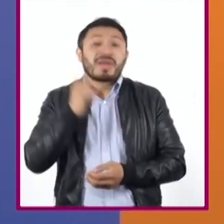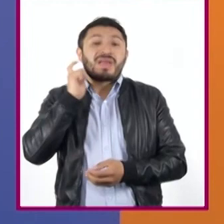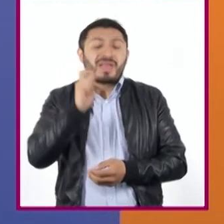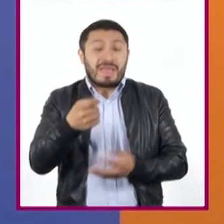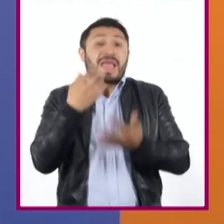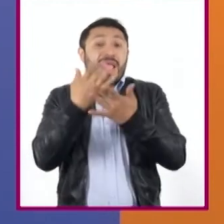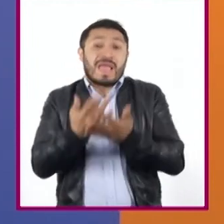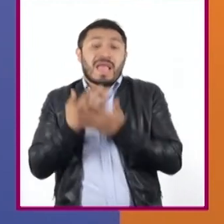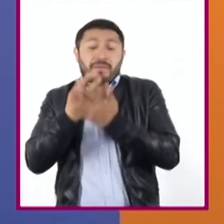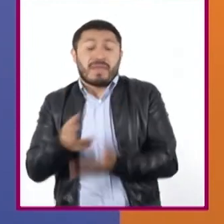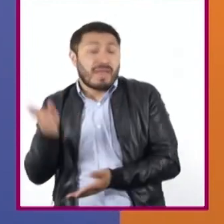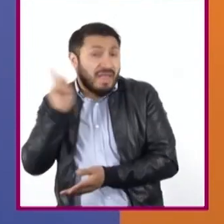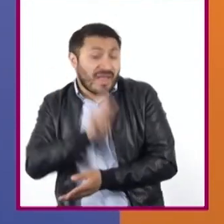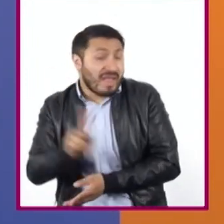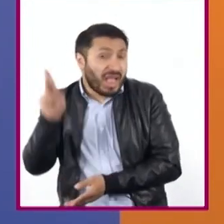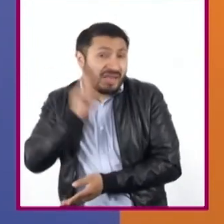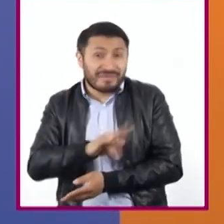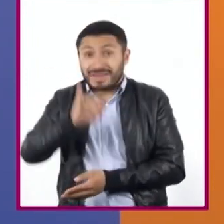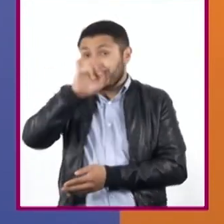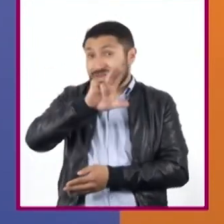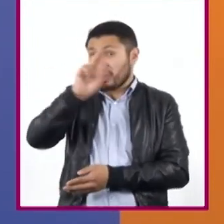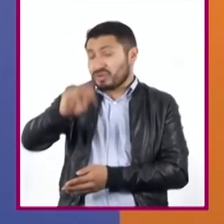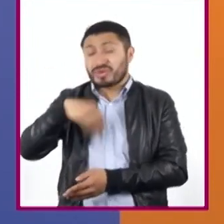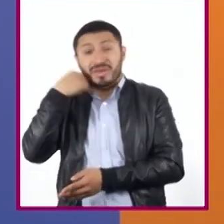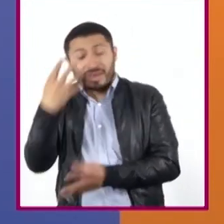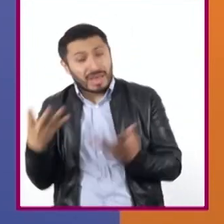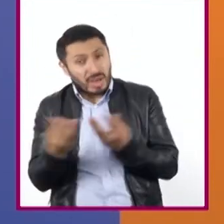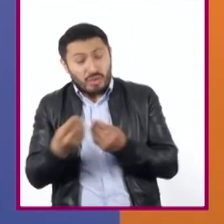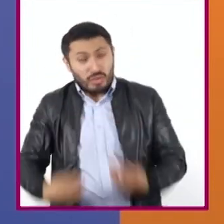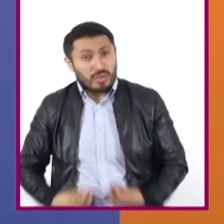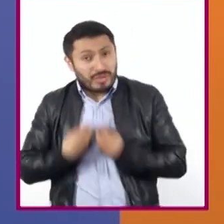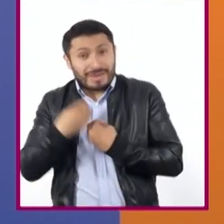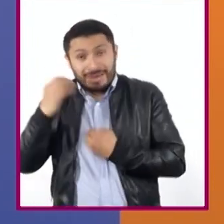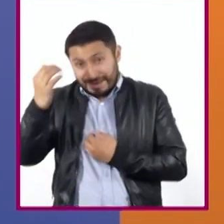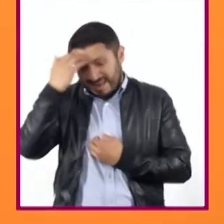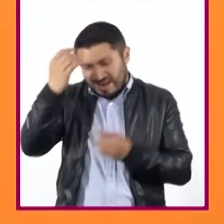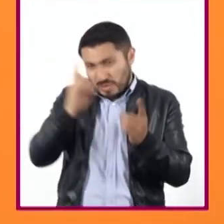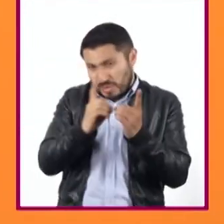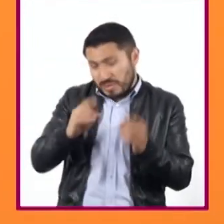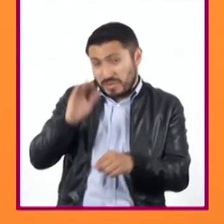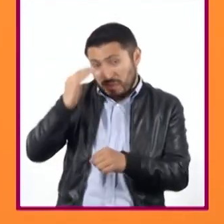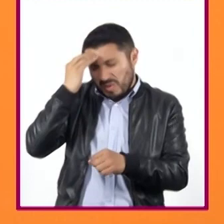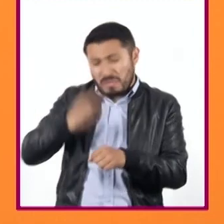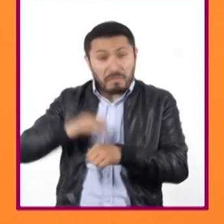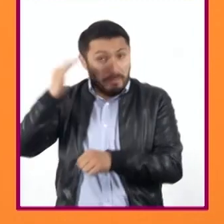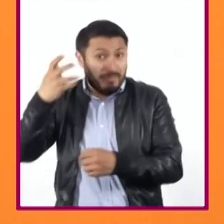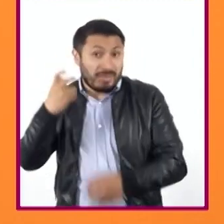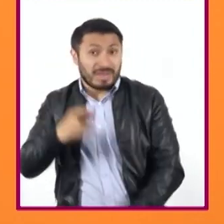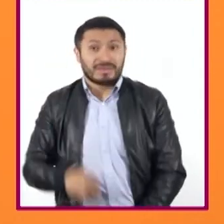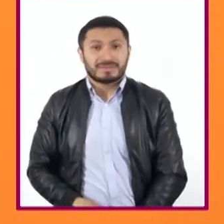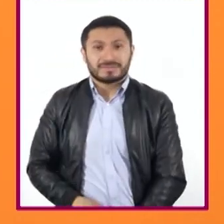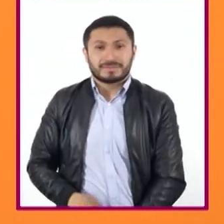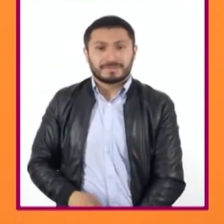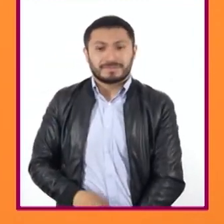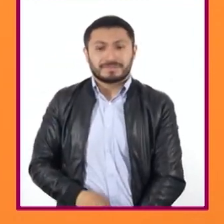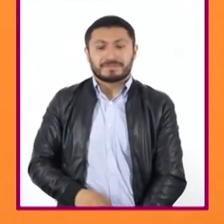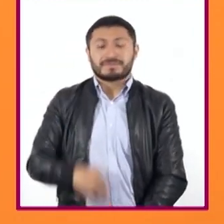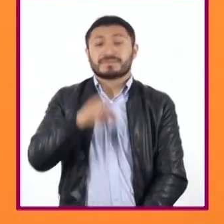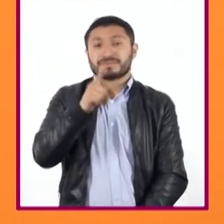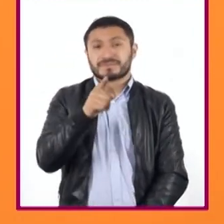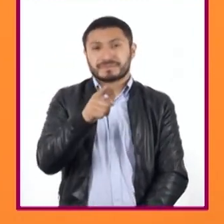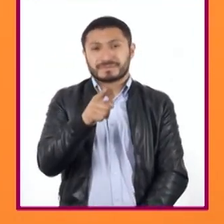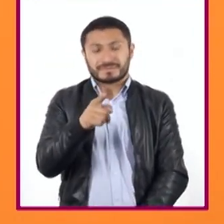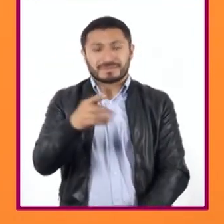esto es lo que ella realmente quiere y también conocerse más. Como pueden darse cuenta,